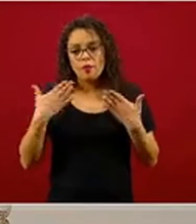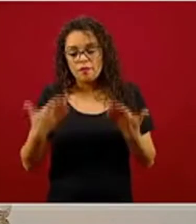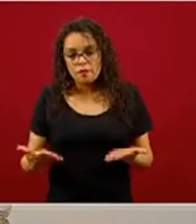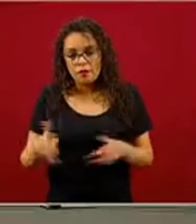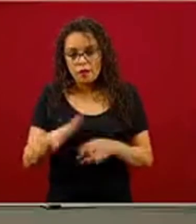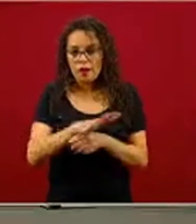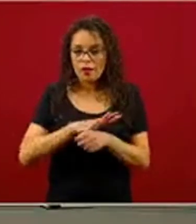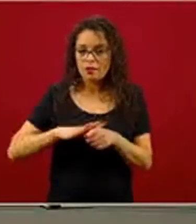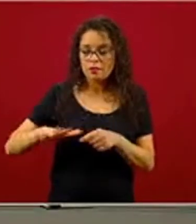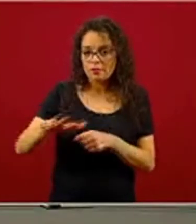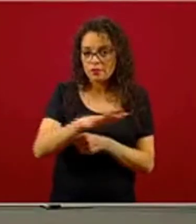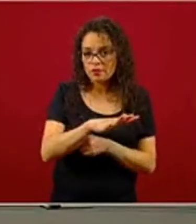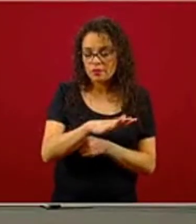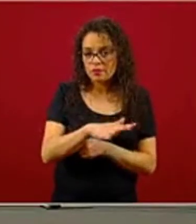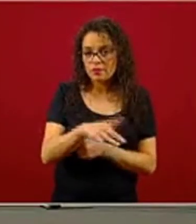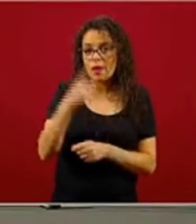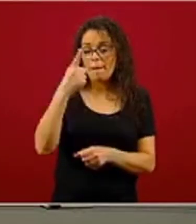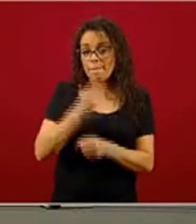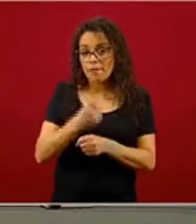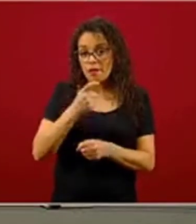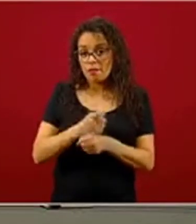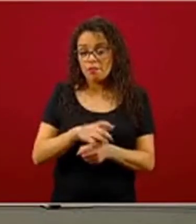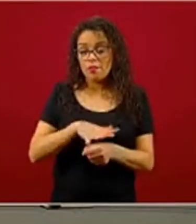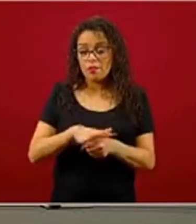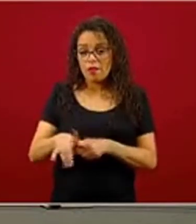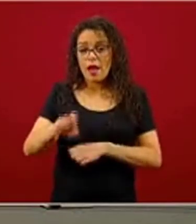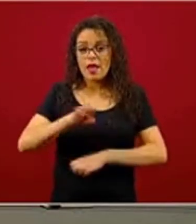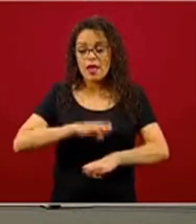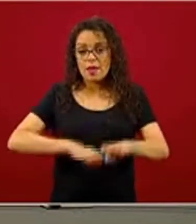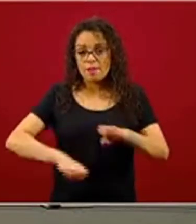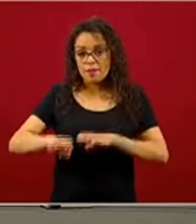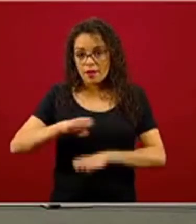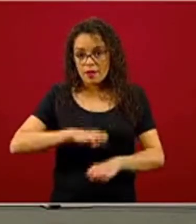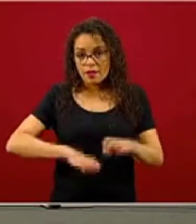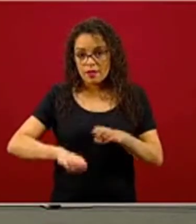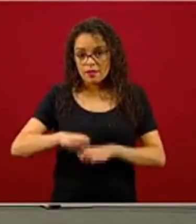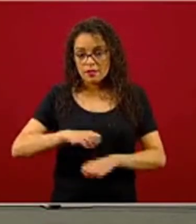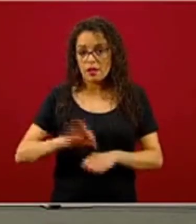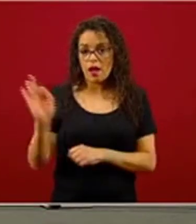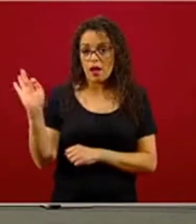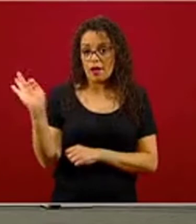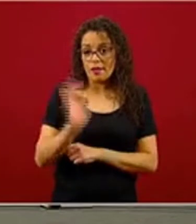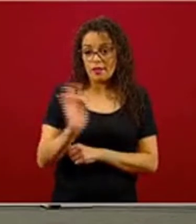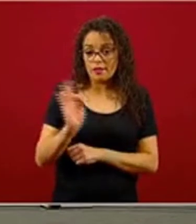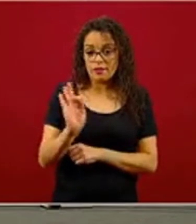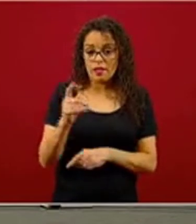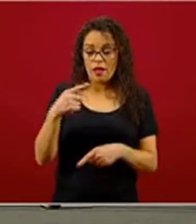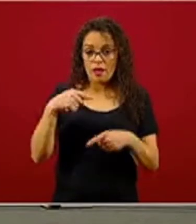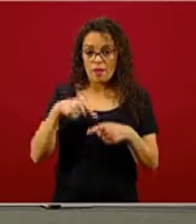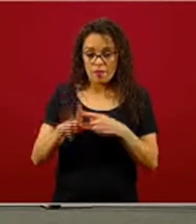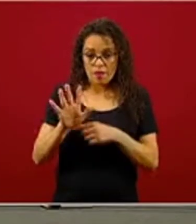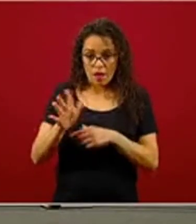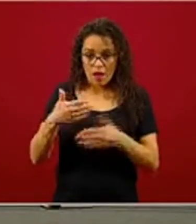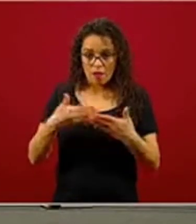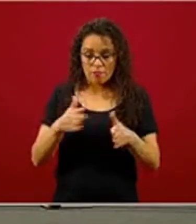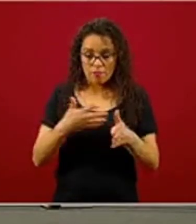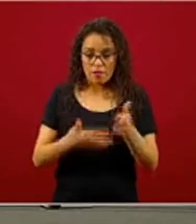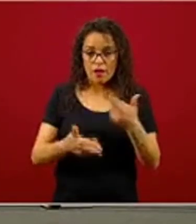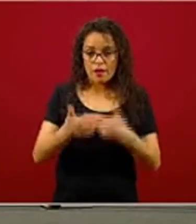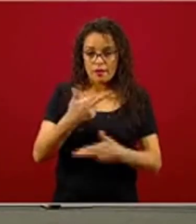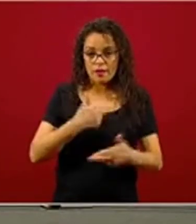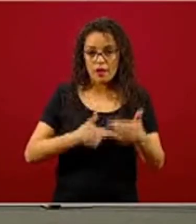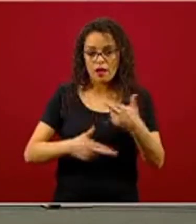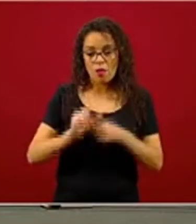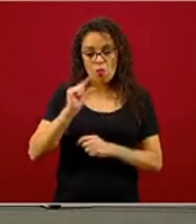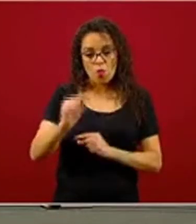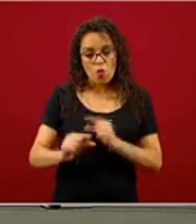todo para las empresas, en los momentos en los que vayan a empezar a retornar gradual, prudente